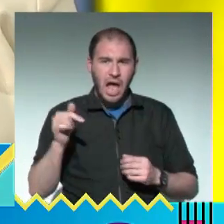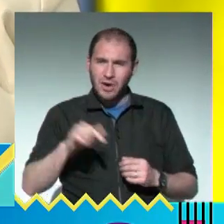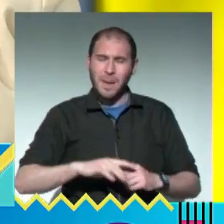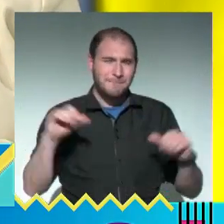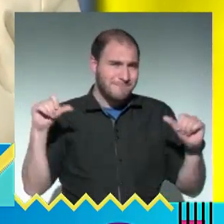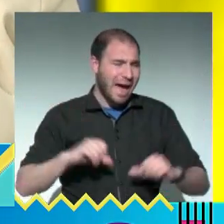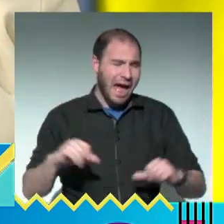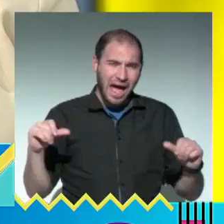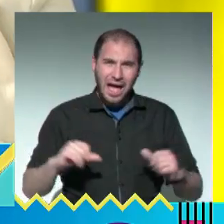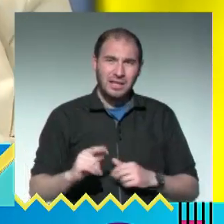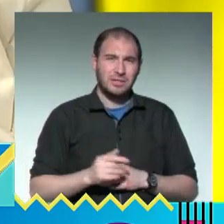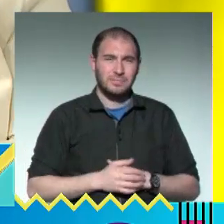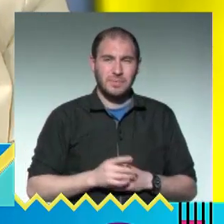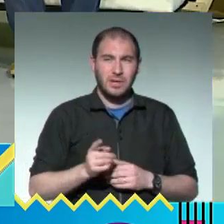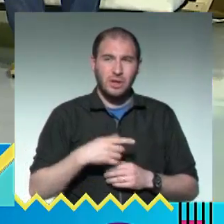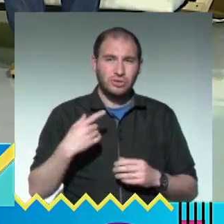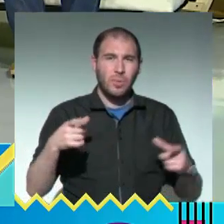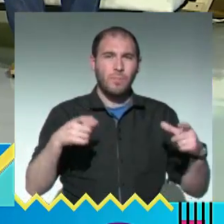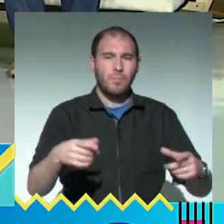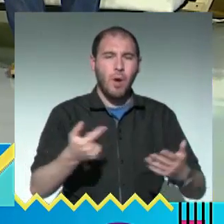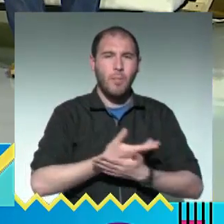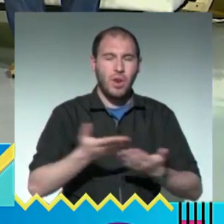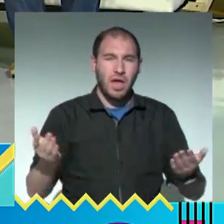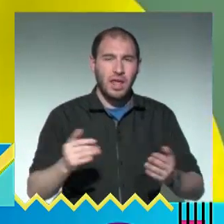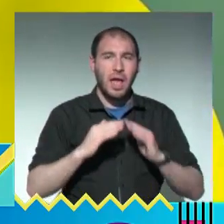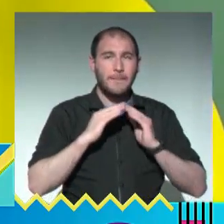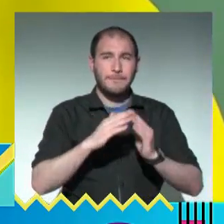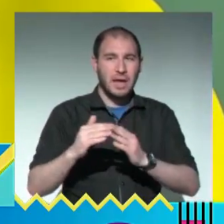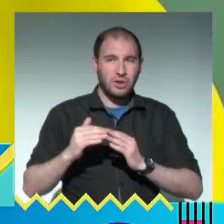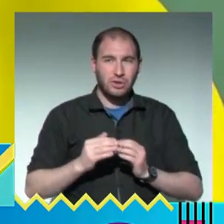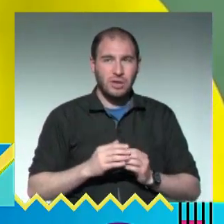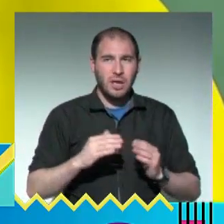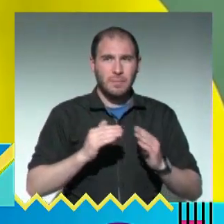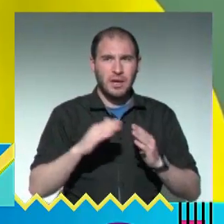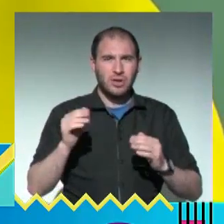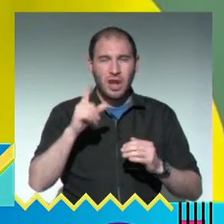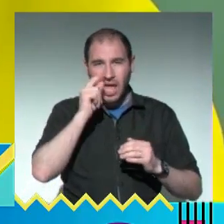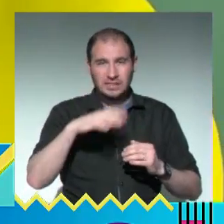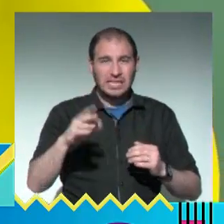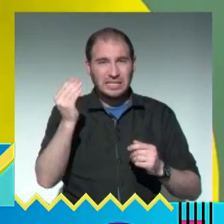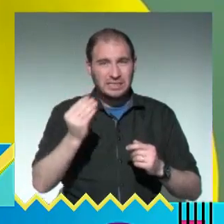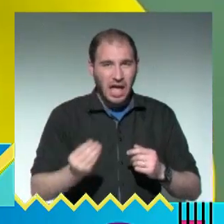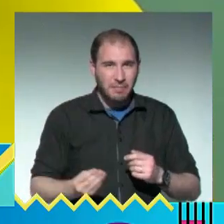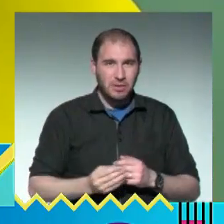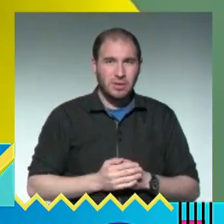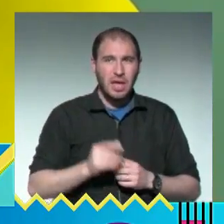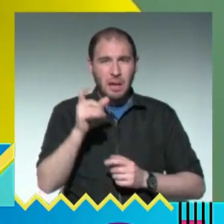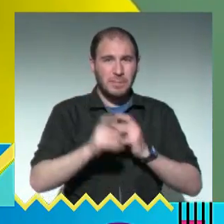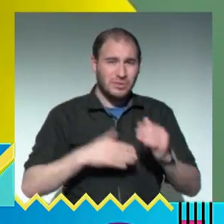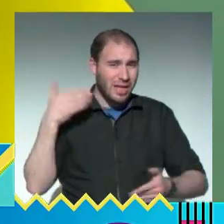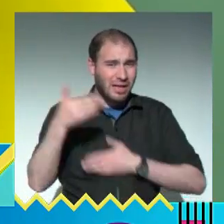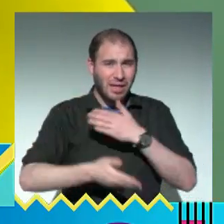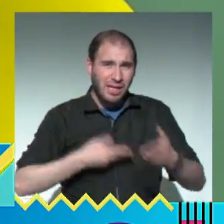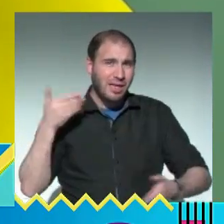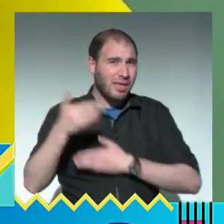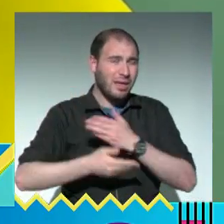mal. Nosotros hacemos una olla popular en un barrio de Newbery, en Las Heras, todos los sábados, y cada vez es más gente la